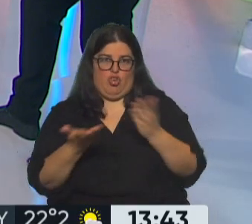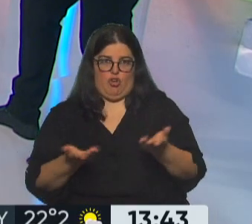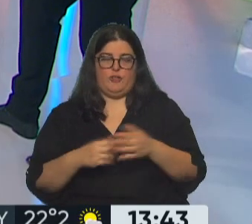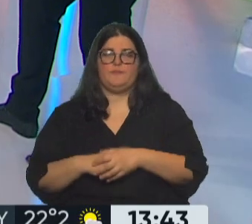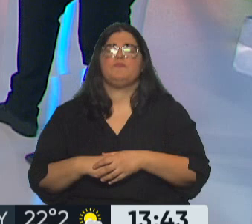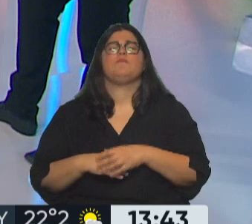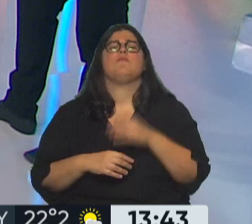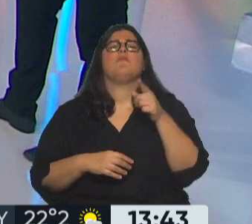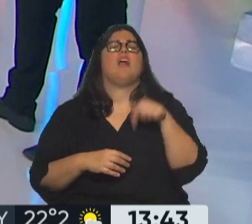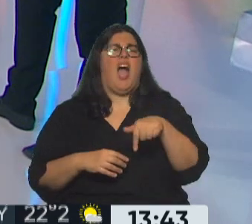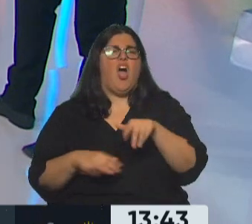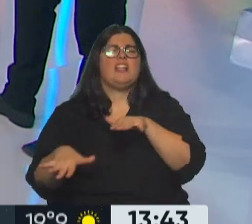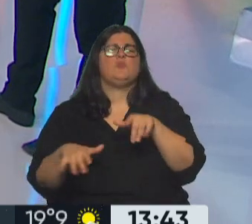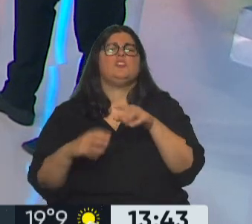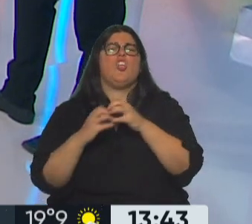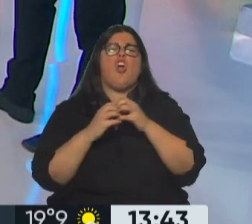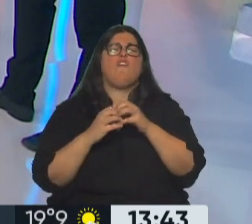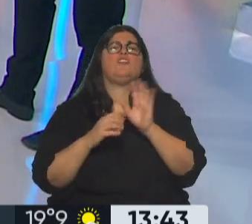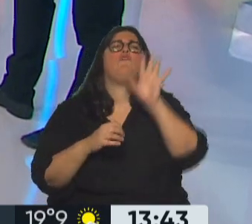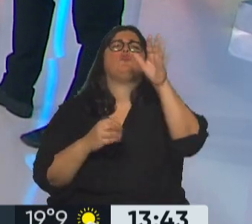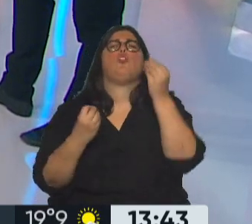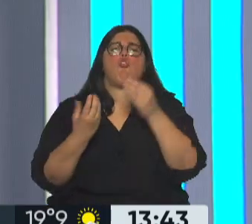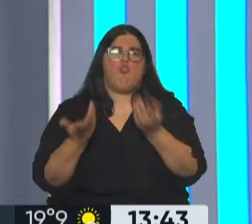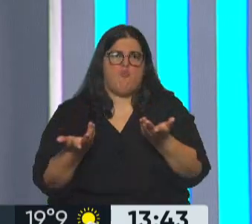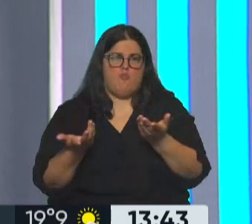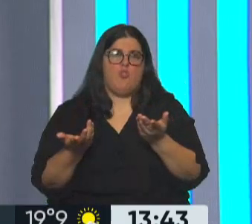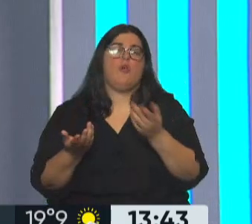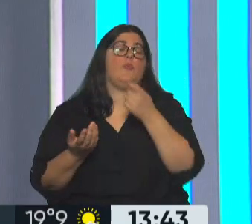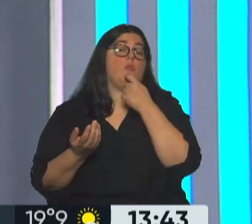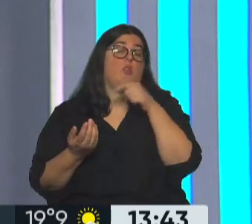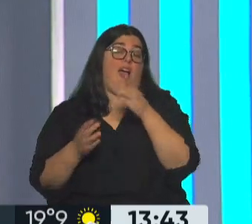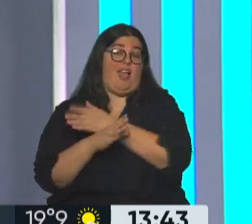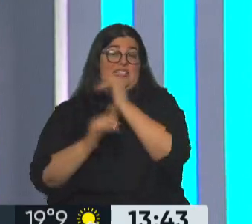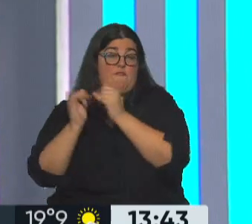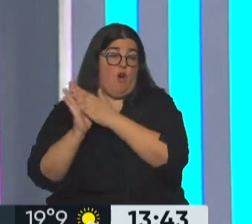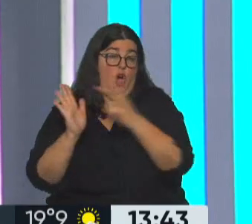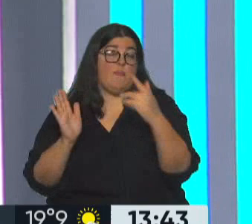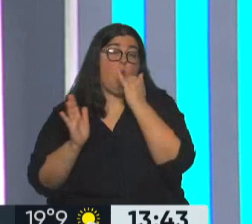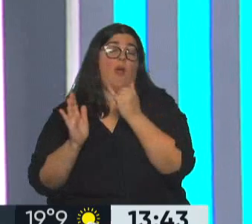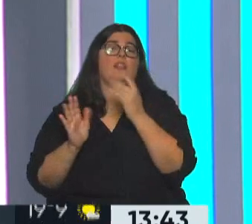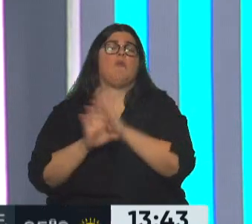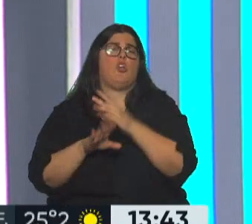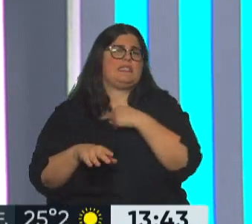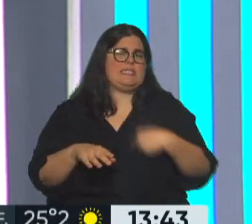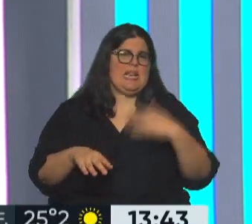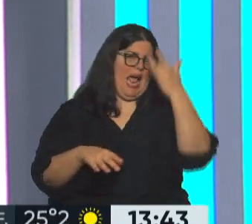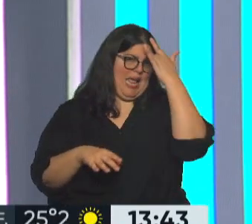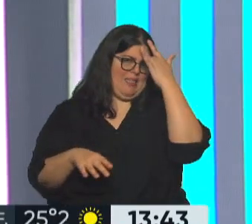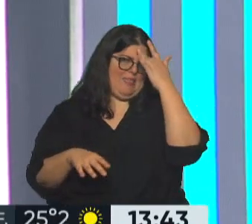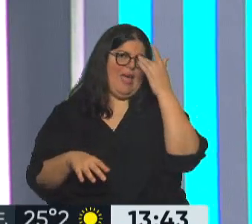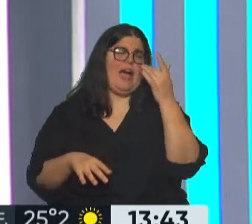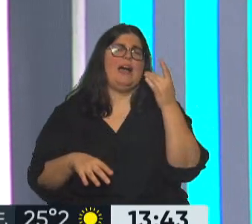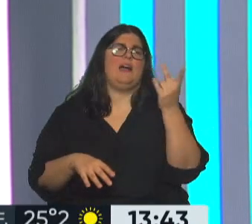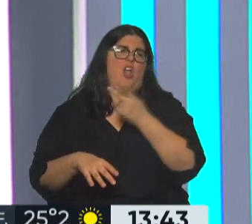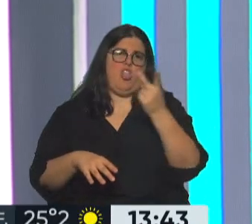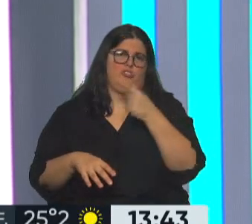este conflicto? En el informe especial brindamos un detalle, me parece no menor, que ni China ni la India serían del agrado de